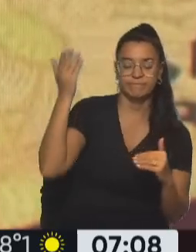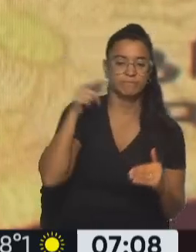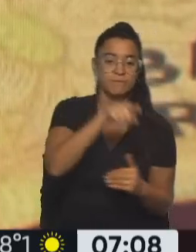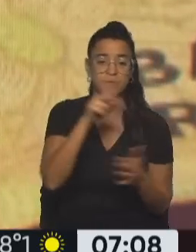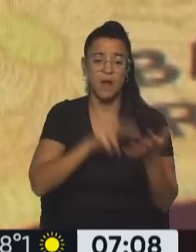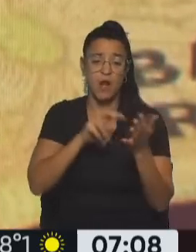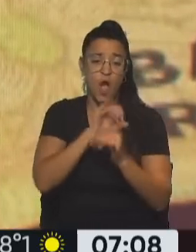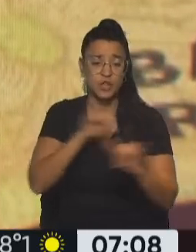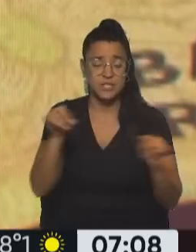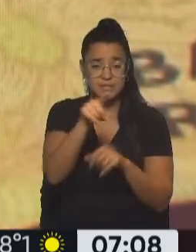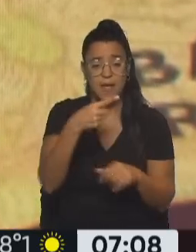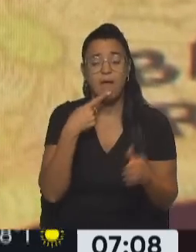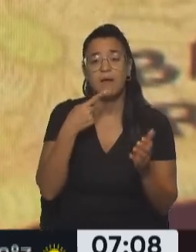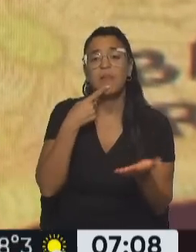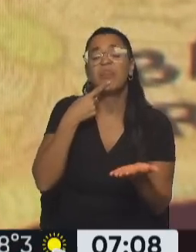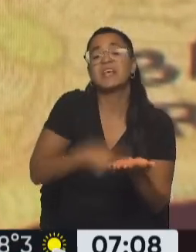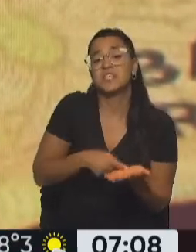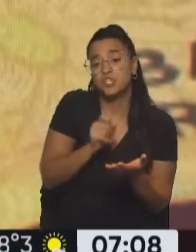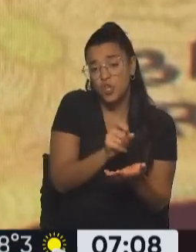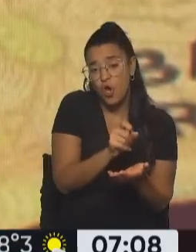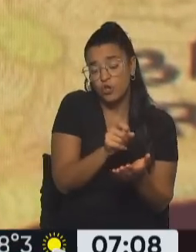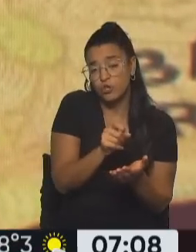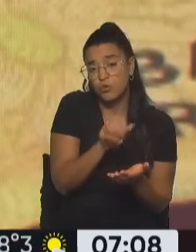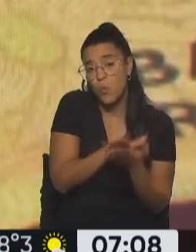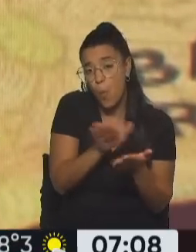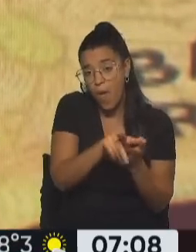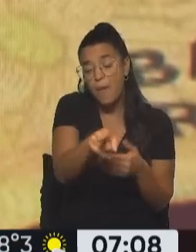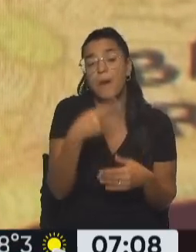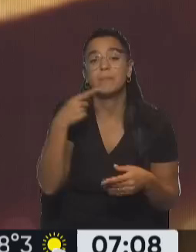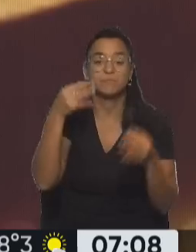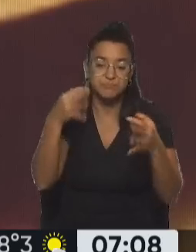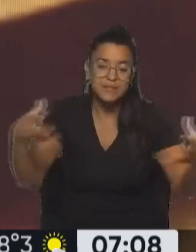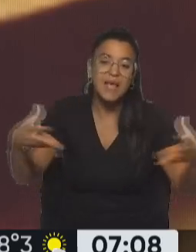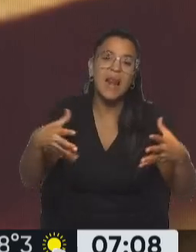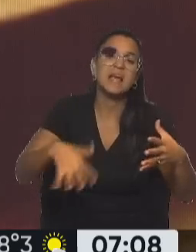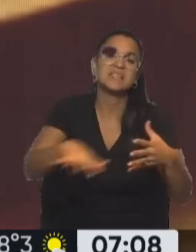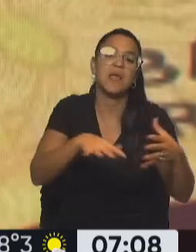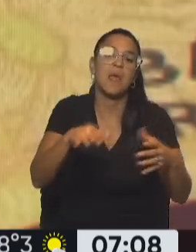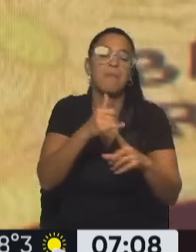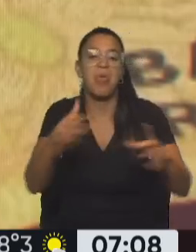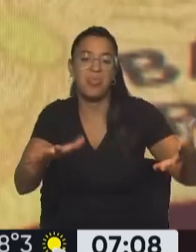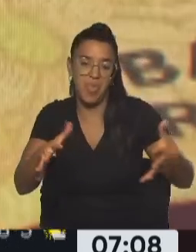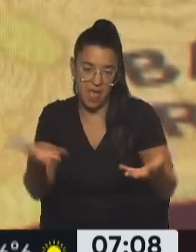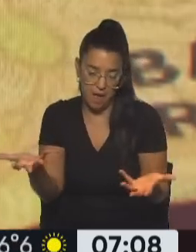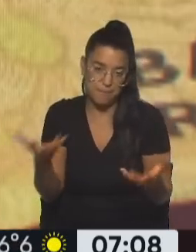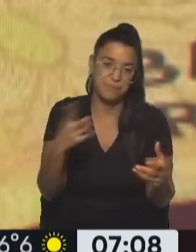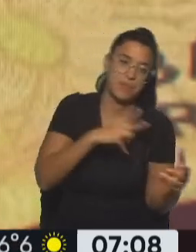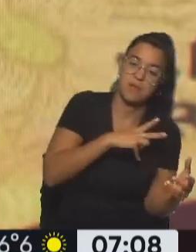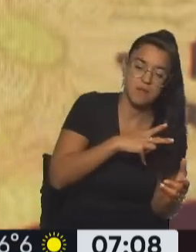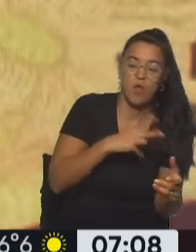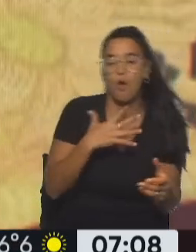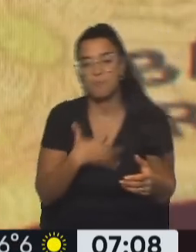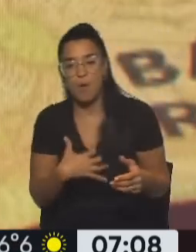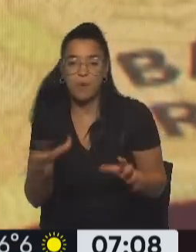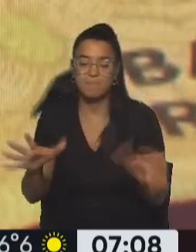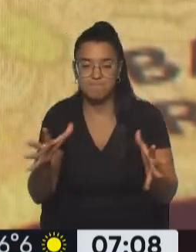que tiene una inserción directa en lo que es la clase media. Claro, por supuesto. Que es la que es alcanzada por el impuesto a las ganancias